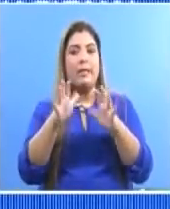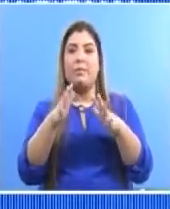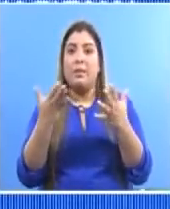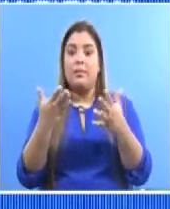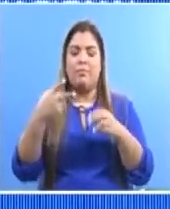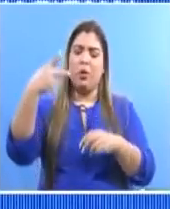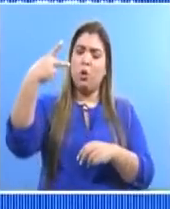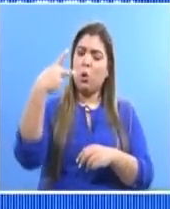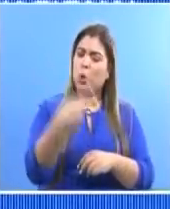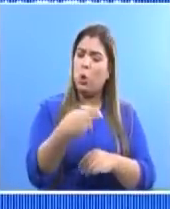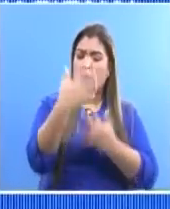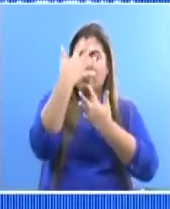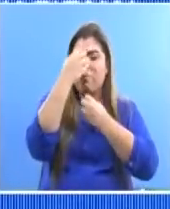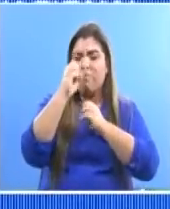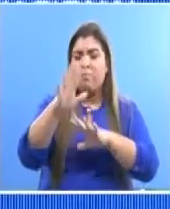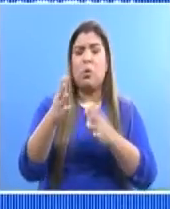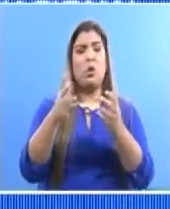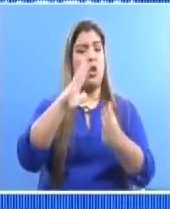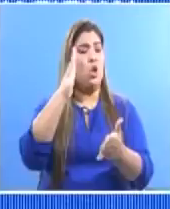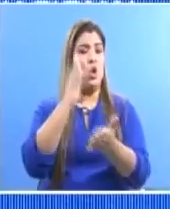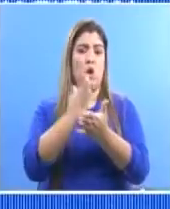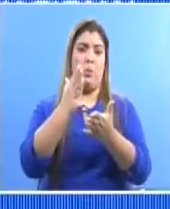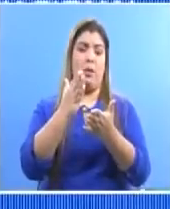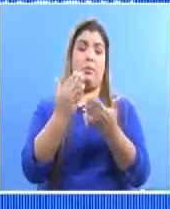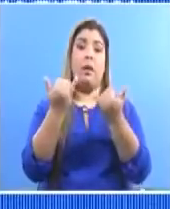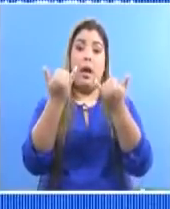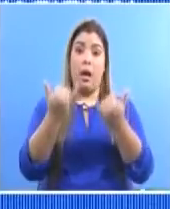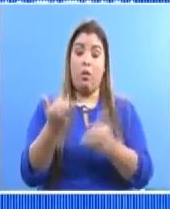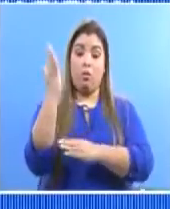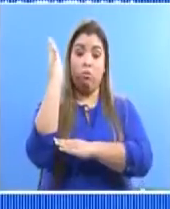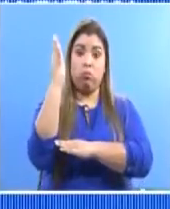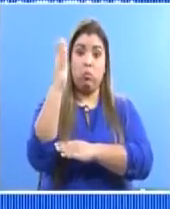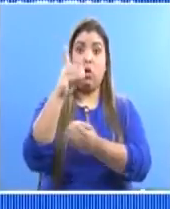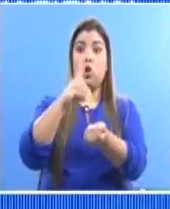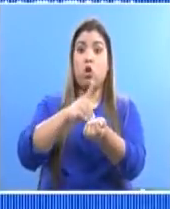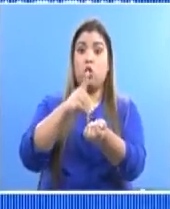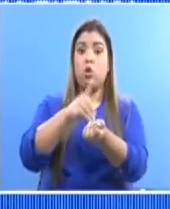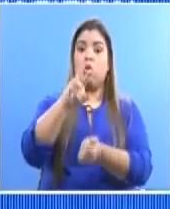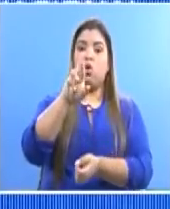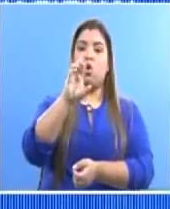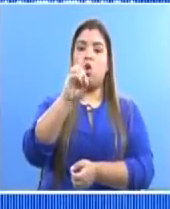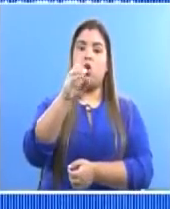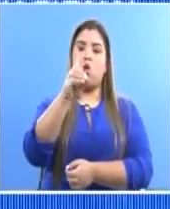en nuestra población. A continuación, el doctor Rodrigo de Antonio